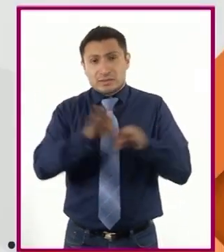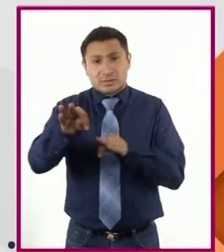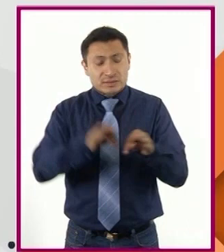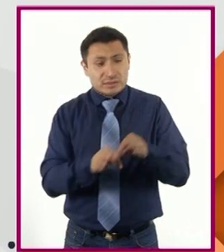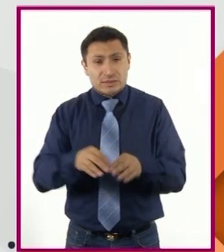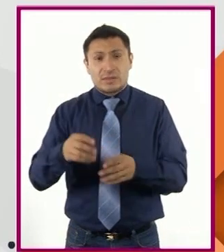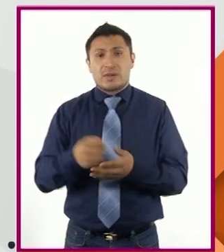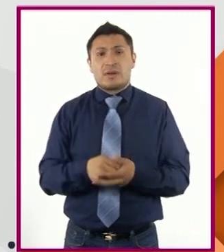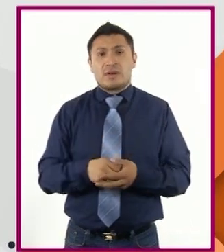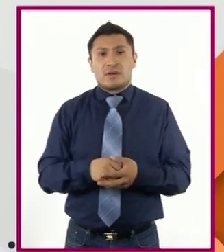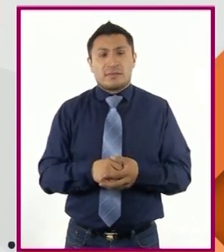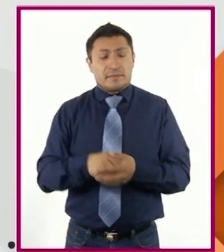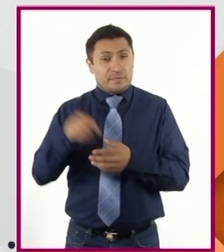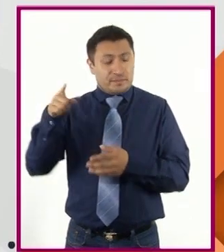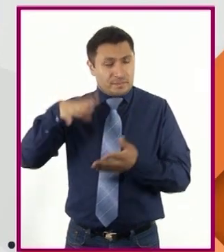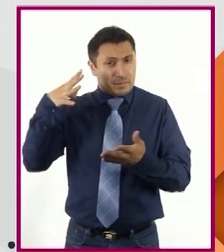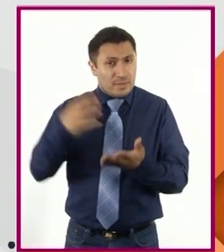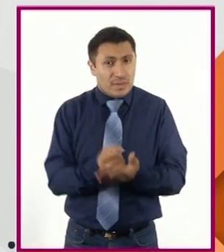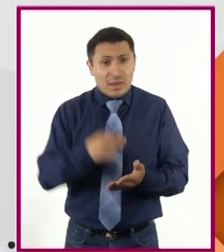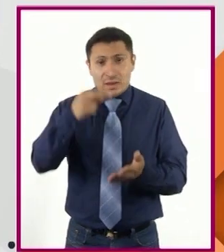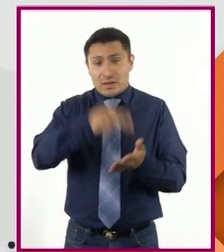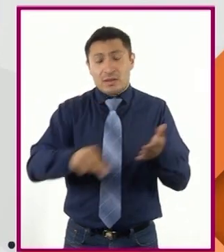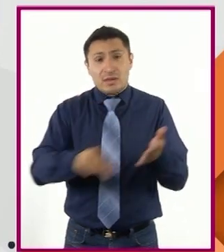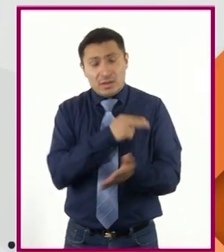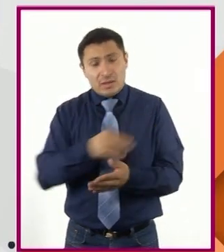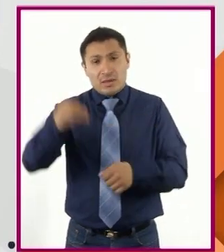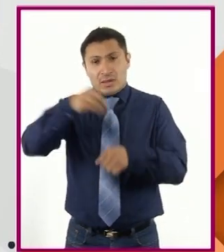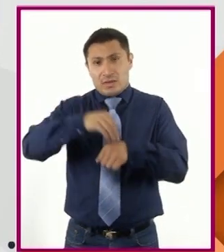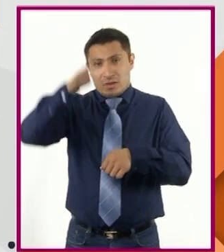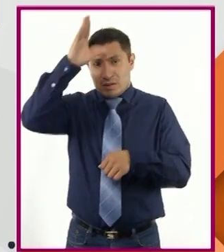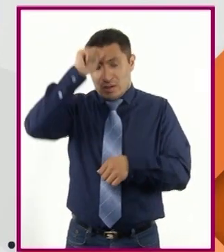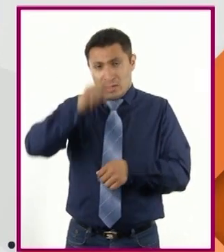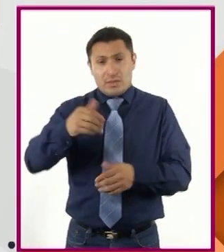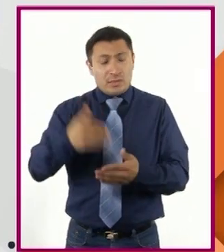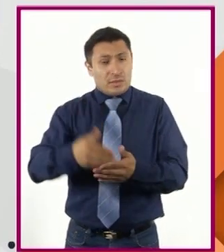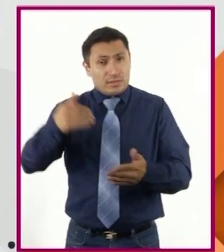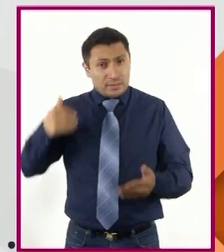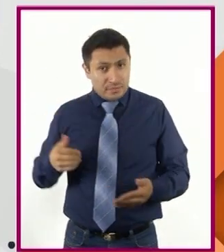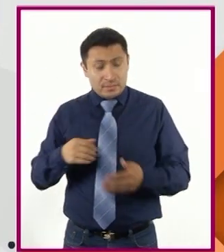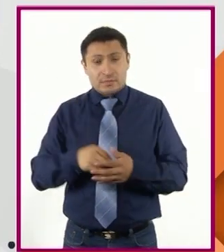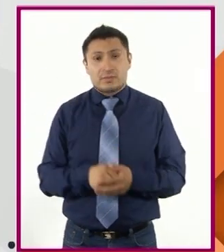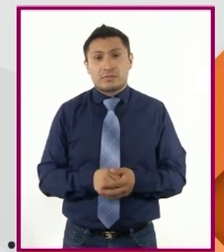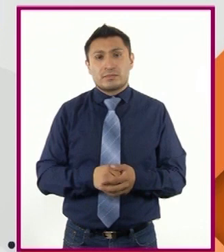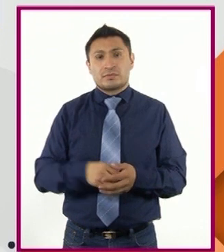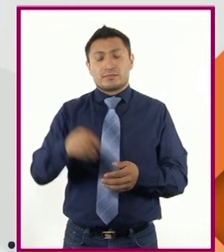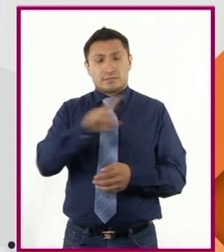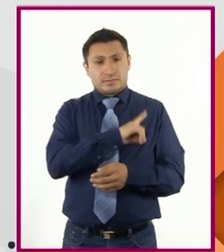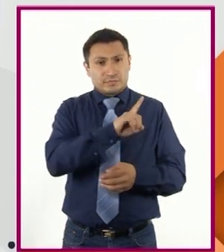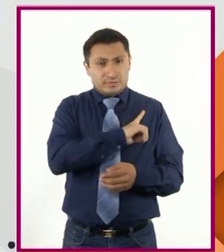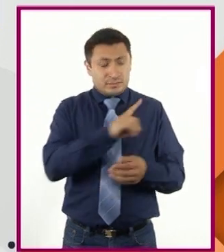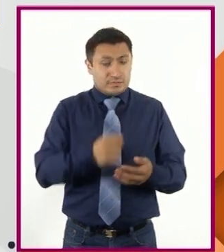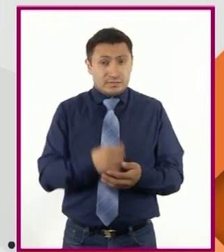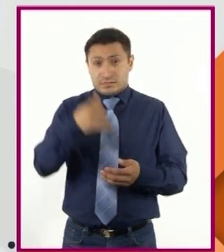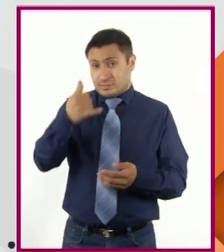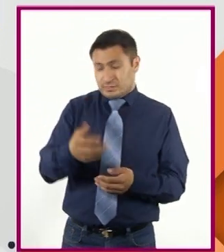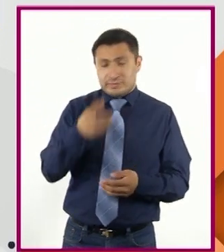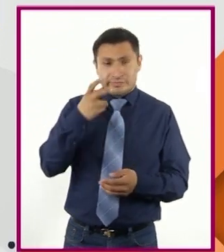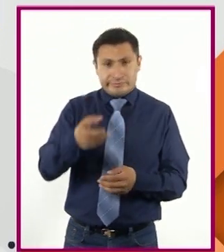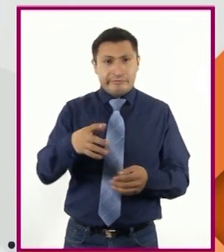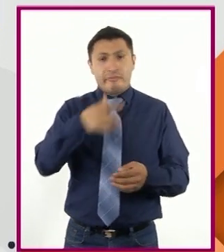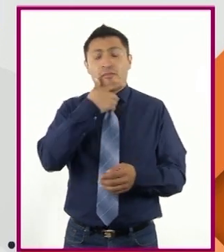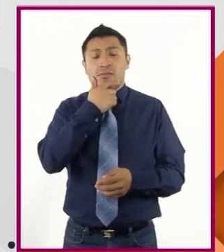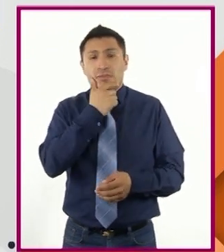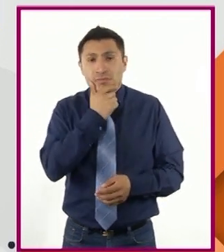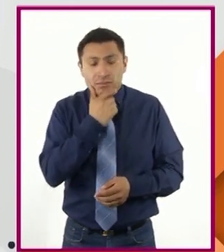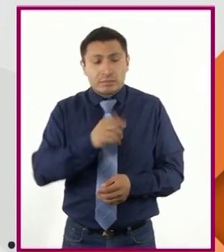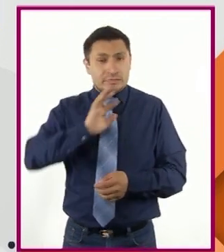de Manuel Doblado, logró que se firmaran los acuerdos preliminares de la Soledad, y por ellos Inglaterra